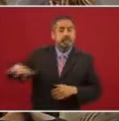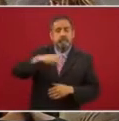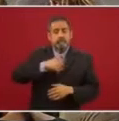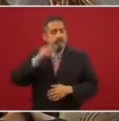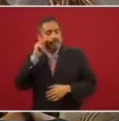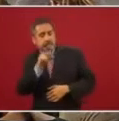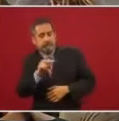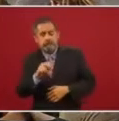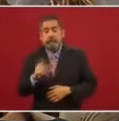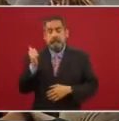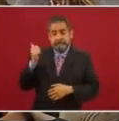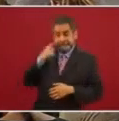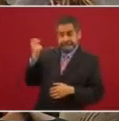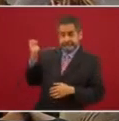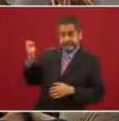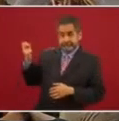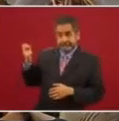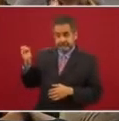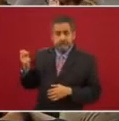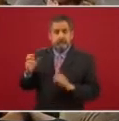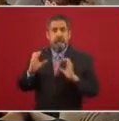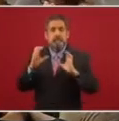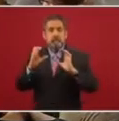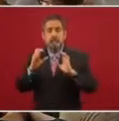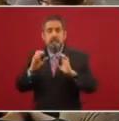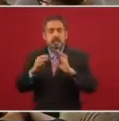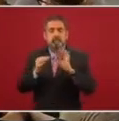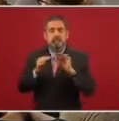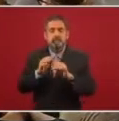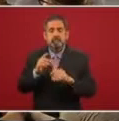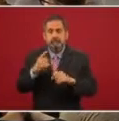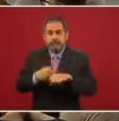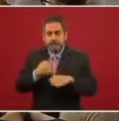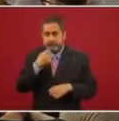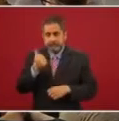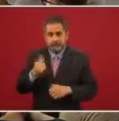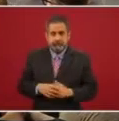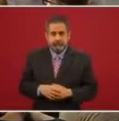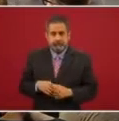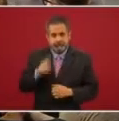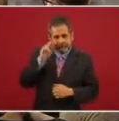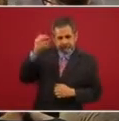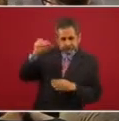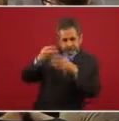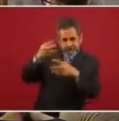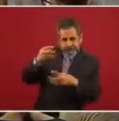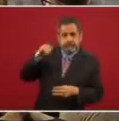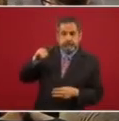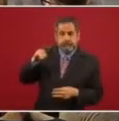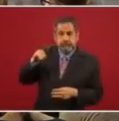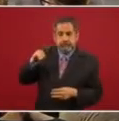y ahí está que cuidados debe tener un enfermo y aquí están materiales de consulta y hay uno que se llama mitos y realidades'